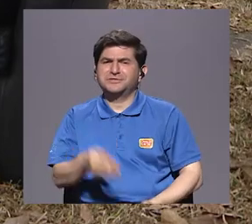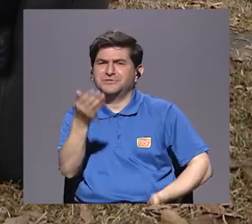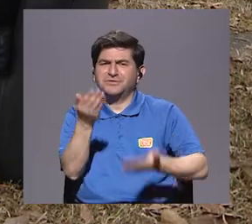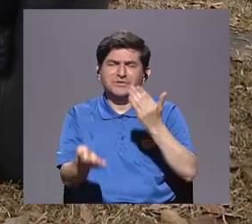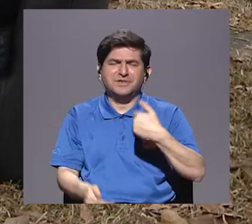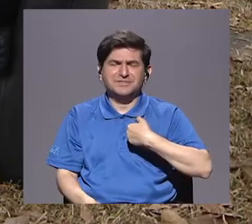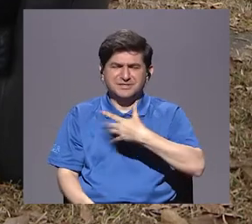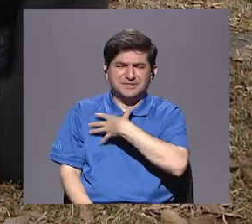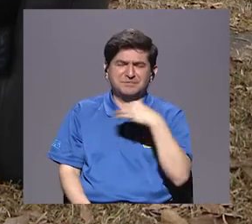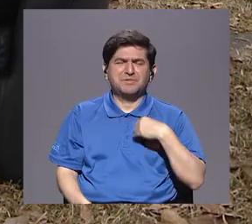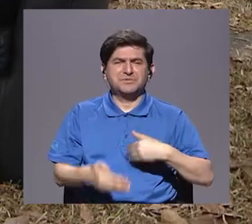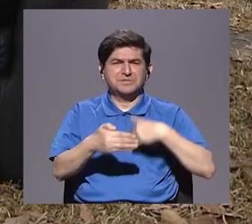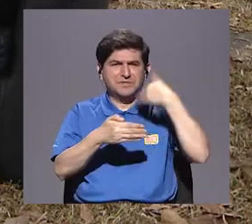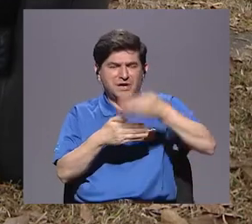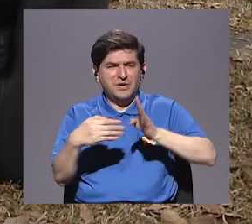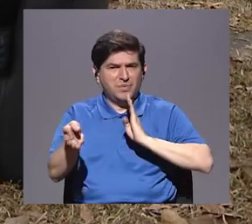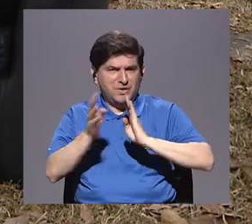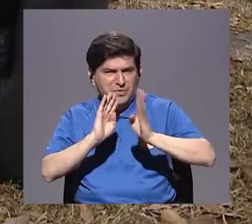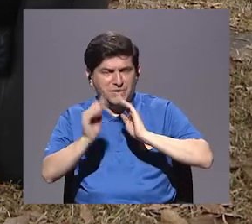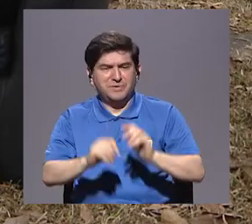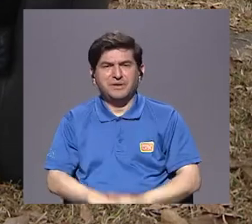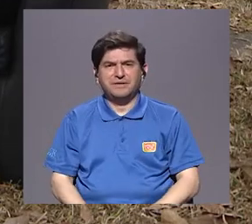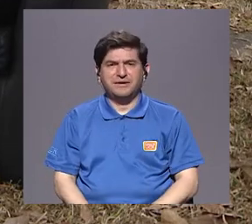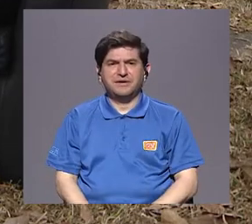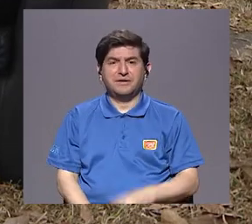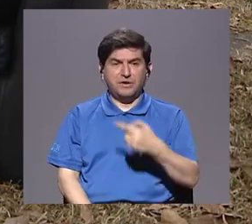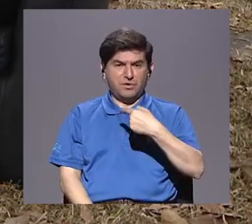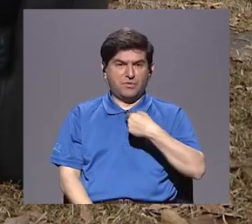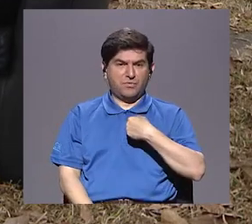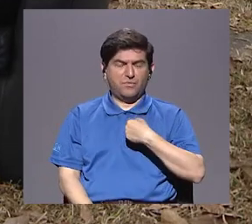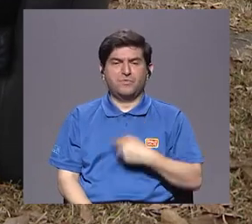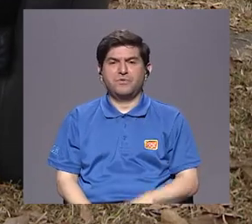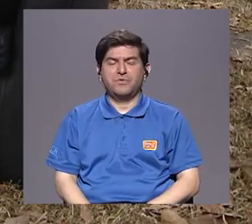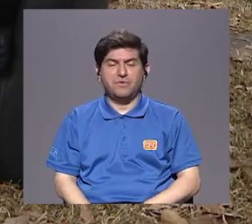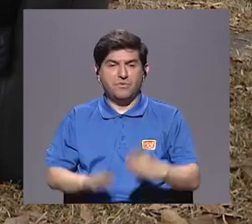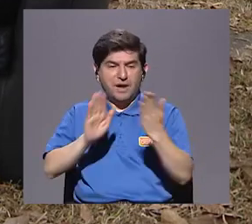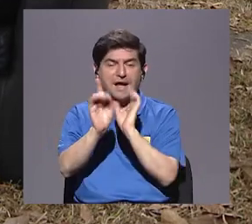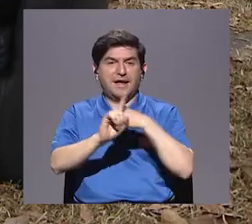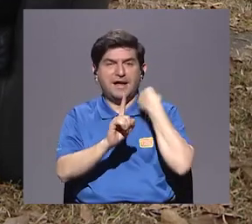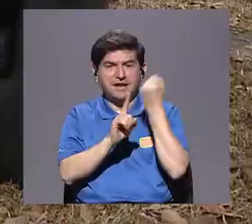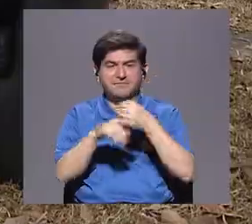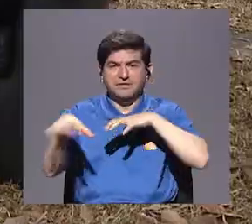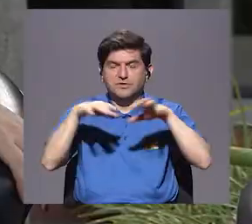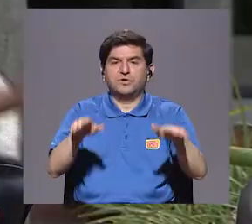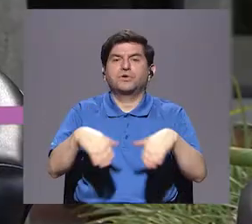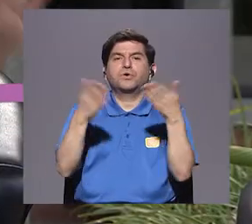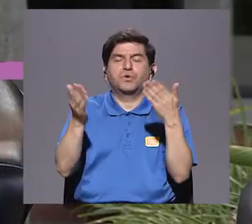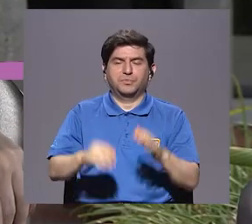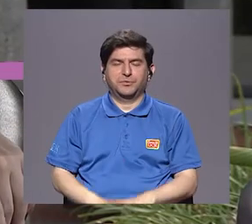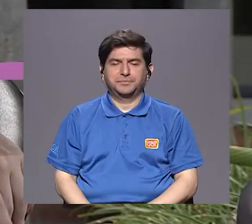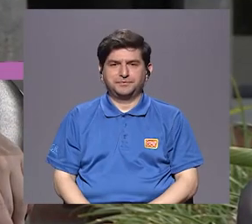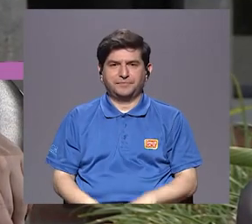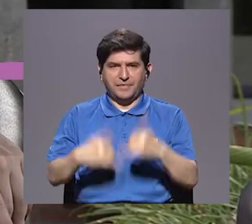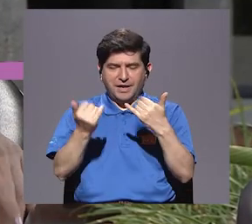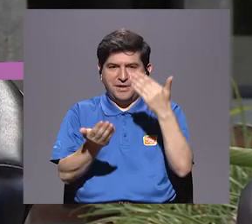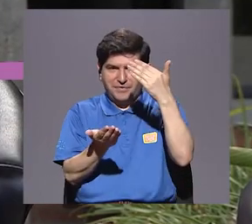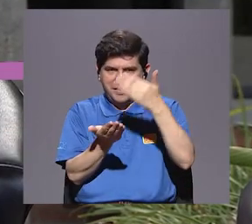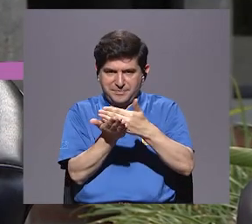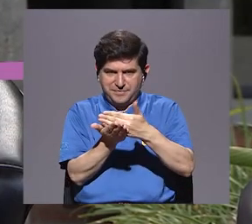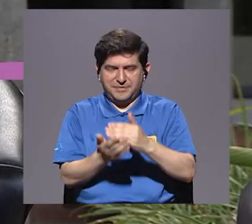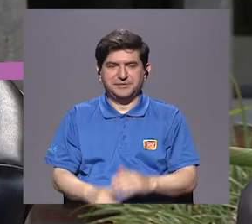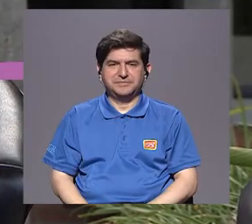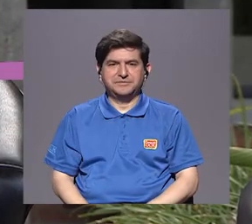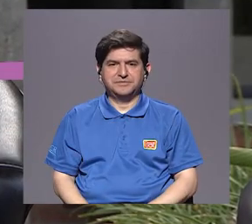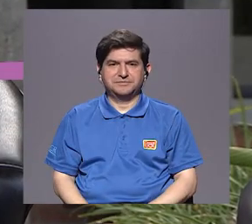vez de eso sí me gustaría que hablemos un poquitito más adelante, cómo puede una persona ante esa situación reaccionar. Sí. Vamos a hacer entonces una primera